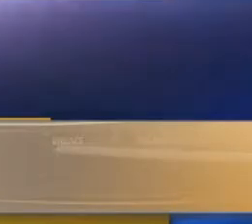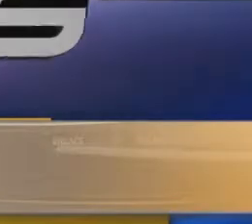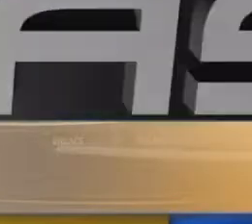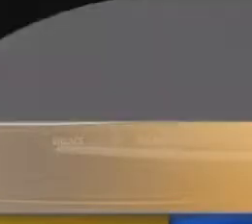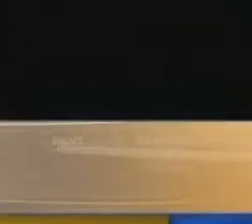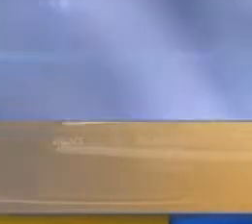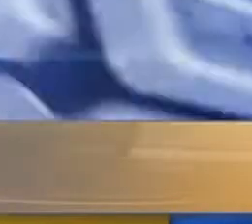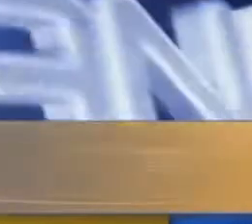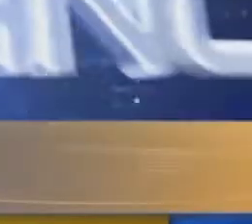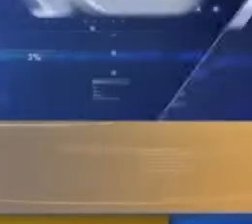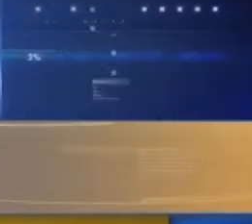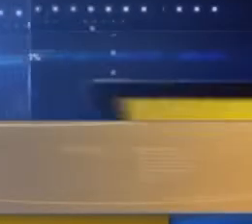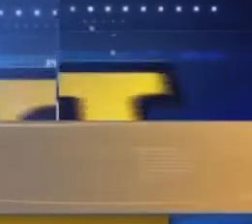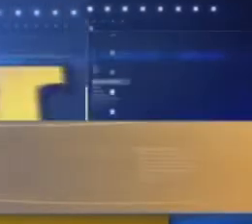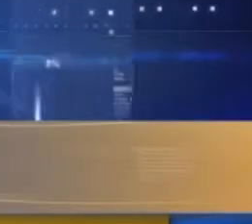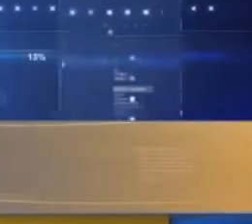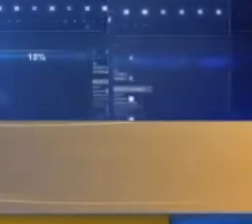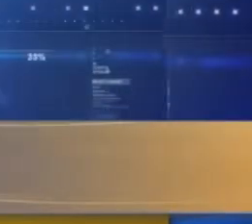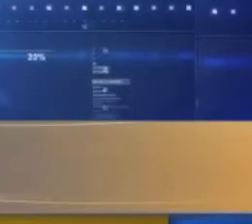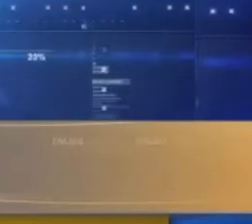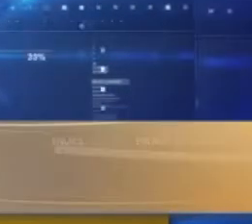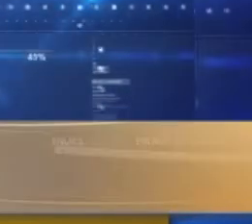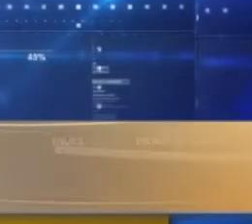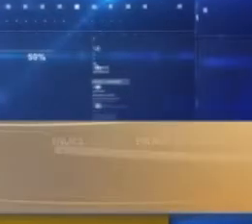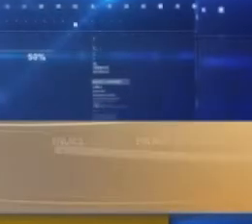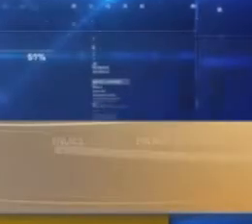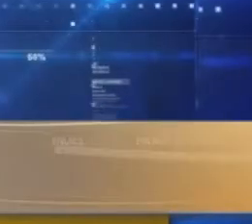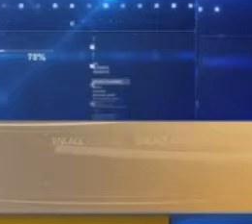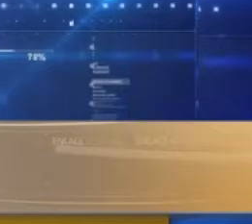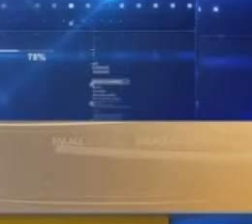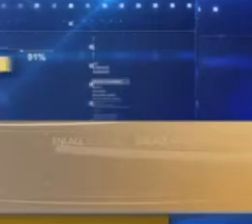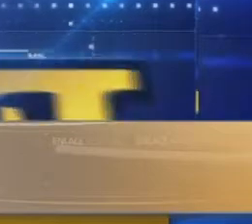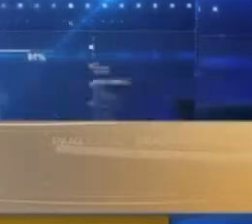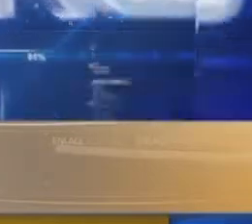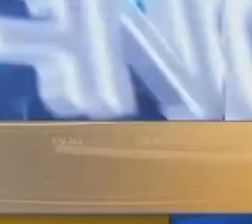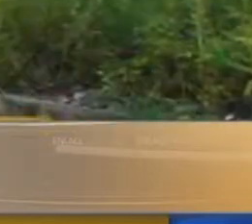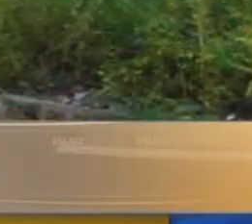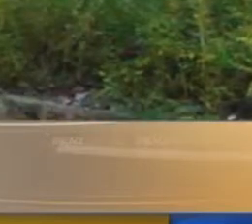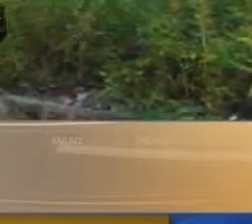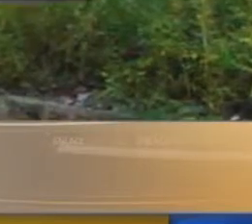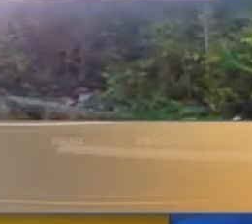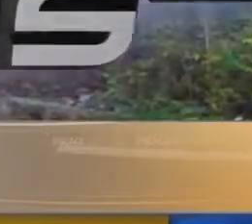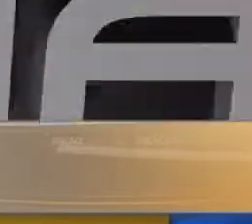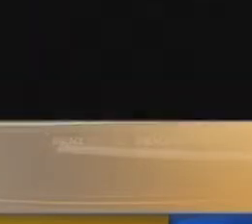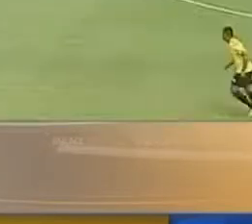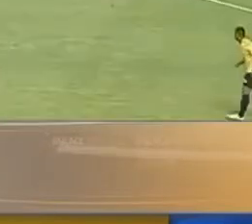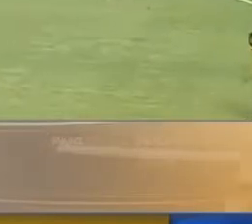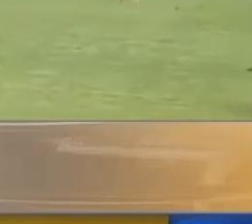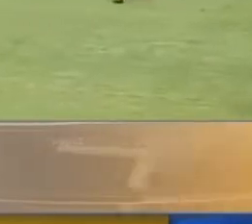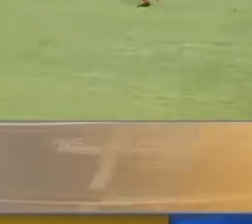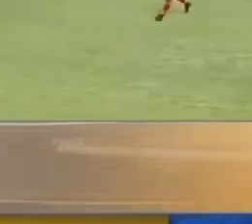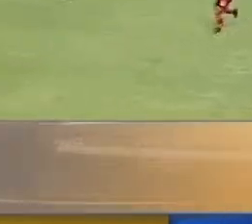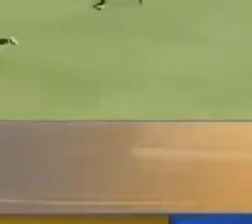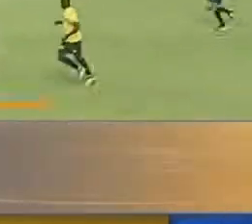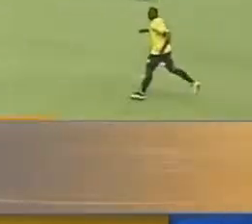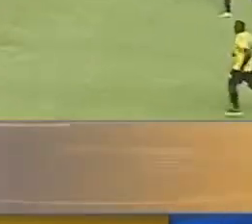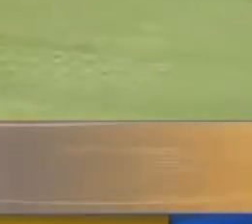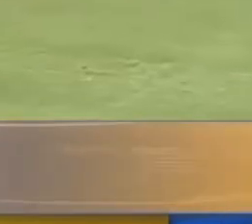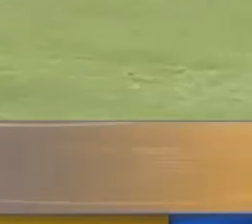tratamientos. Conozca hoy, sábado 29 de octubre, las denuncias que hacen nuestros reporteros ciudadanos. En los